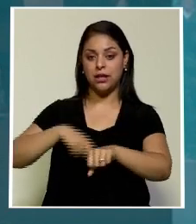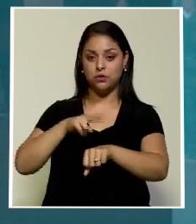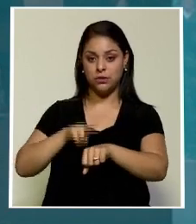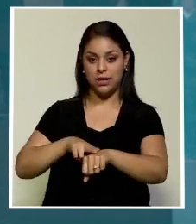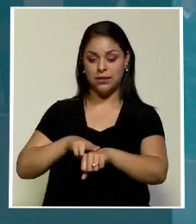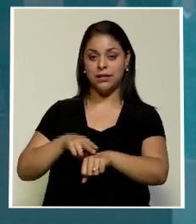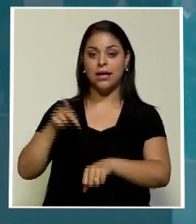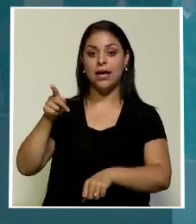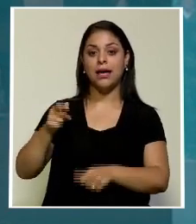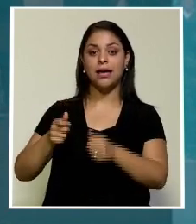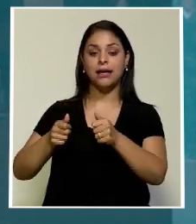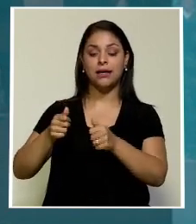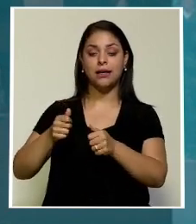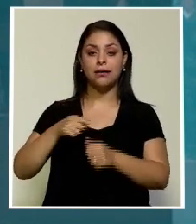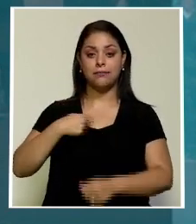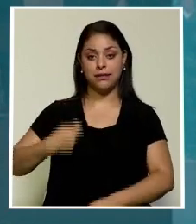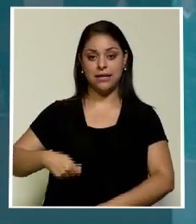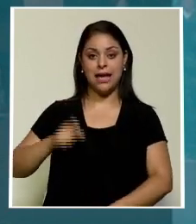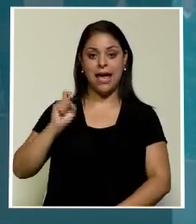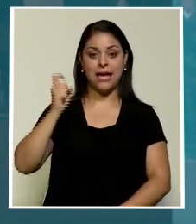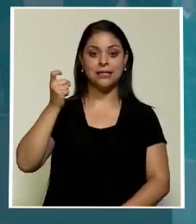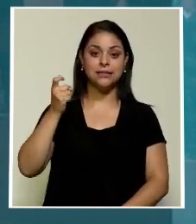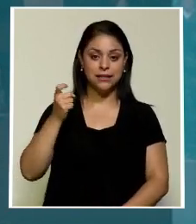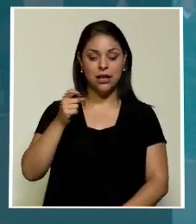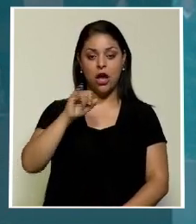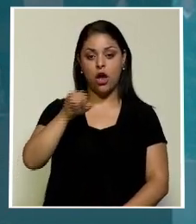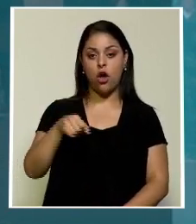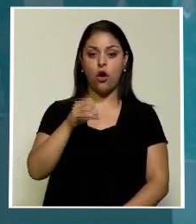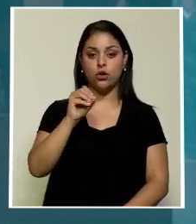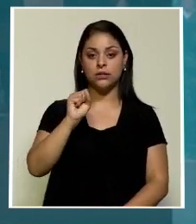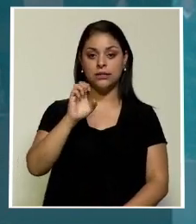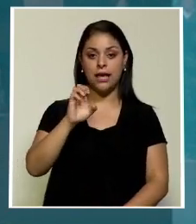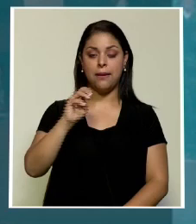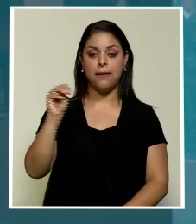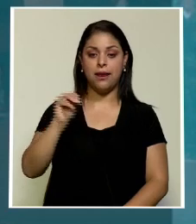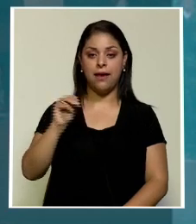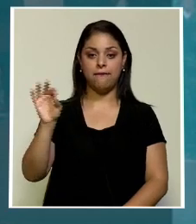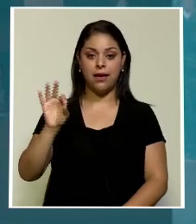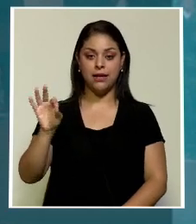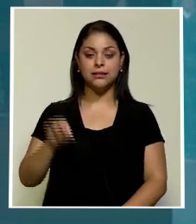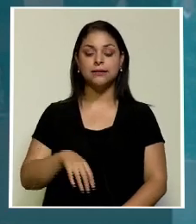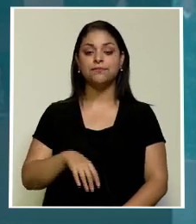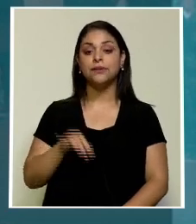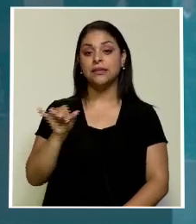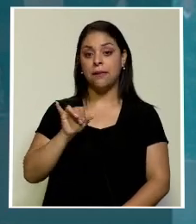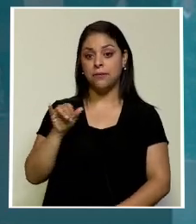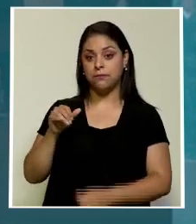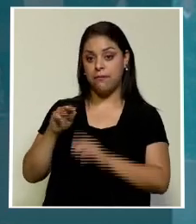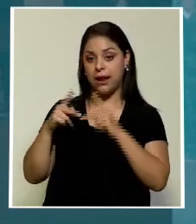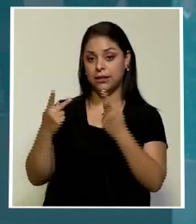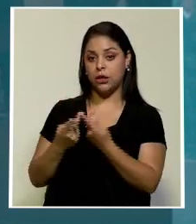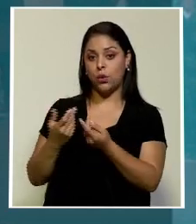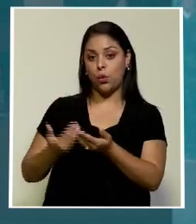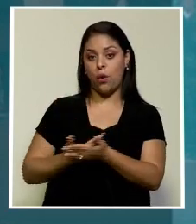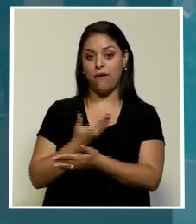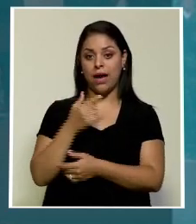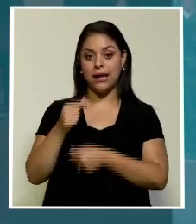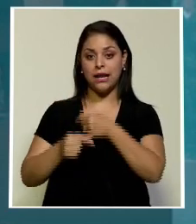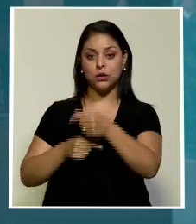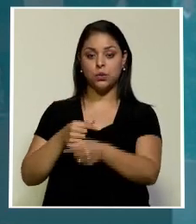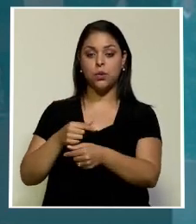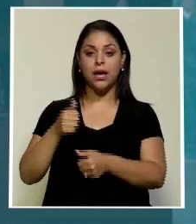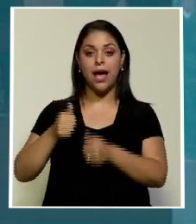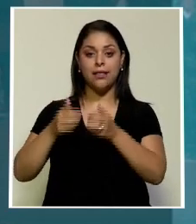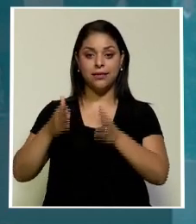que está encabezando el expresidente de la República, José María Figueres, también Nueva Generación, quien el candidato